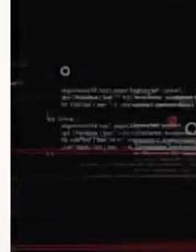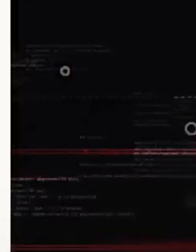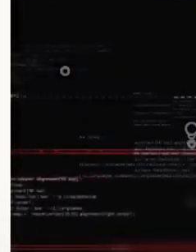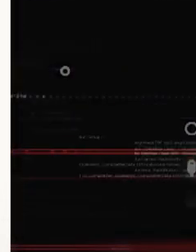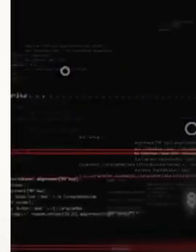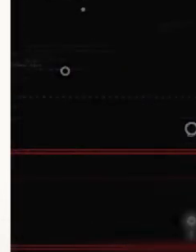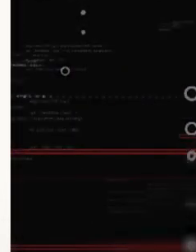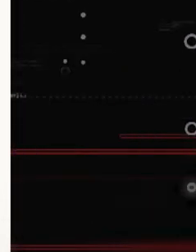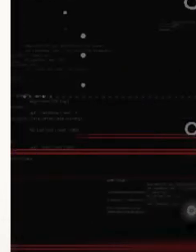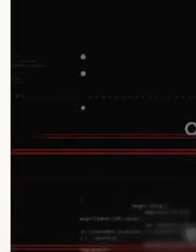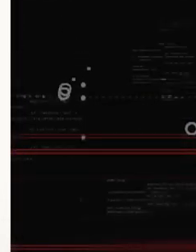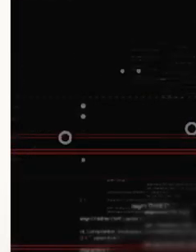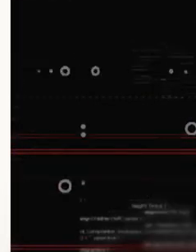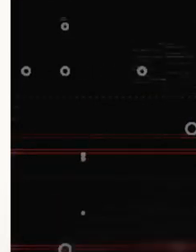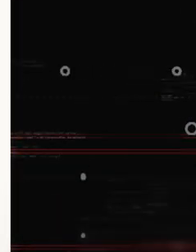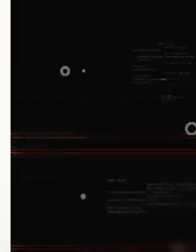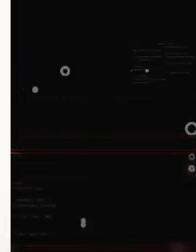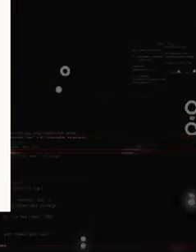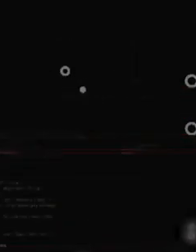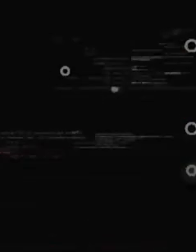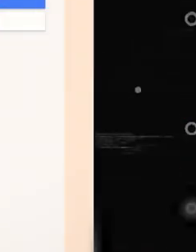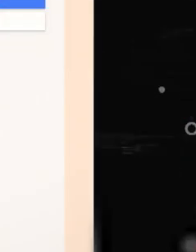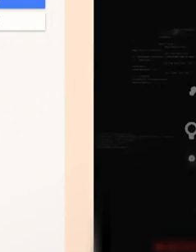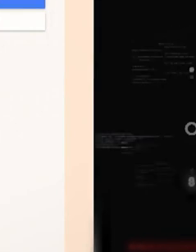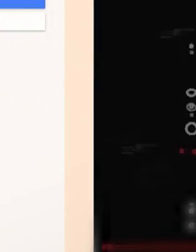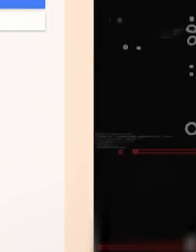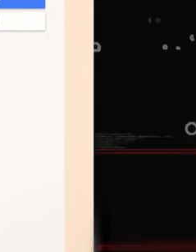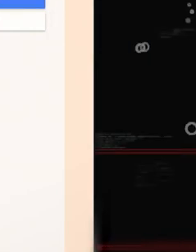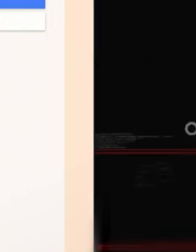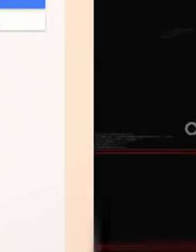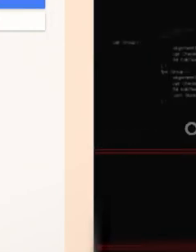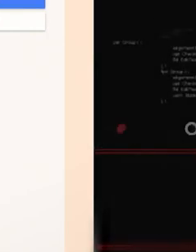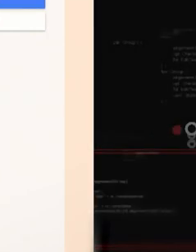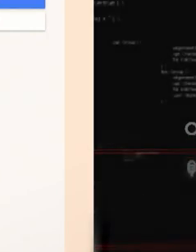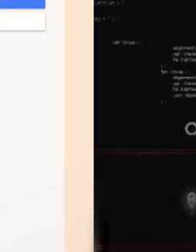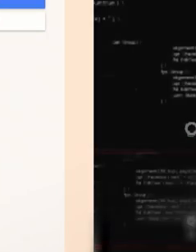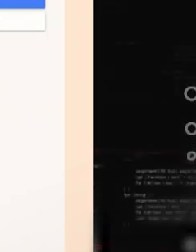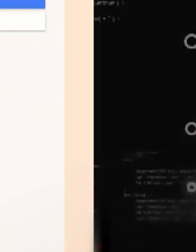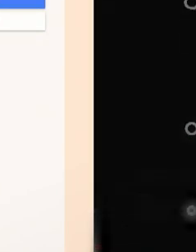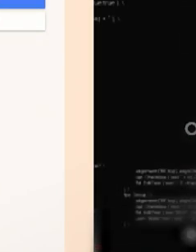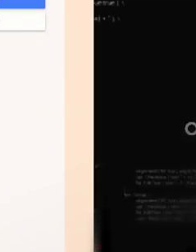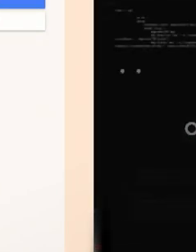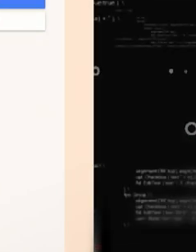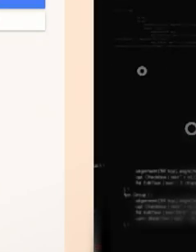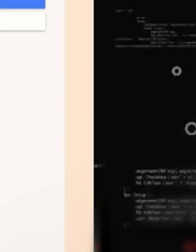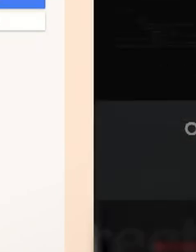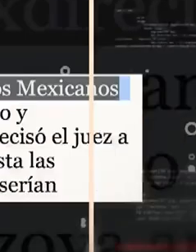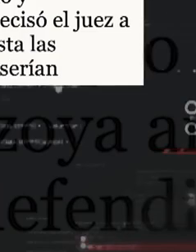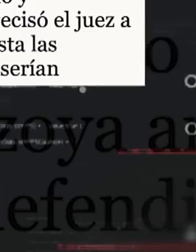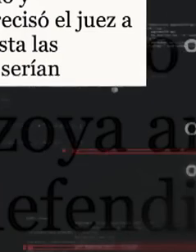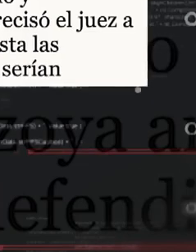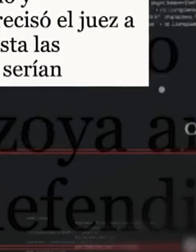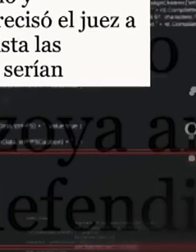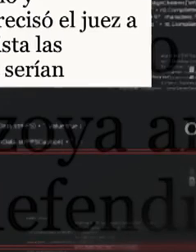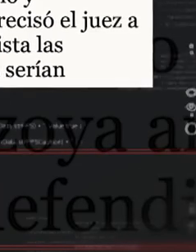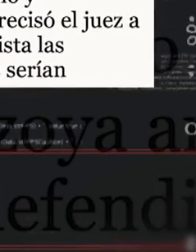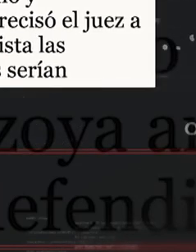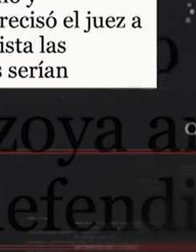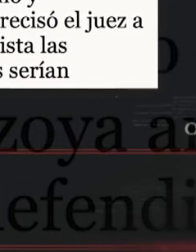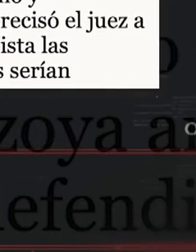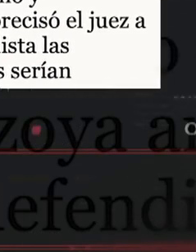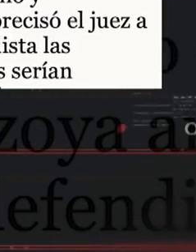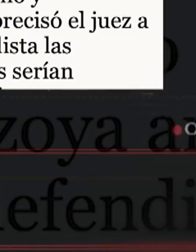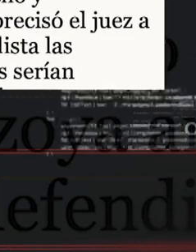Pero es falso que el gobierno de México le dé un uso político a los casos de Emilio L., porque es la Fiscalía General de la